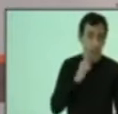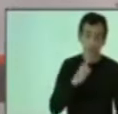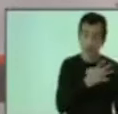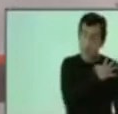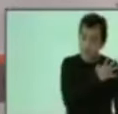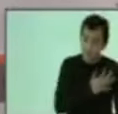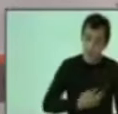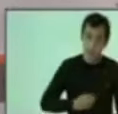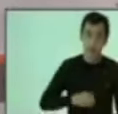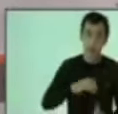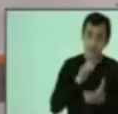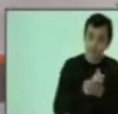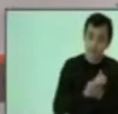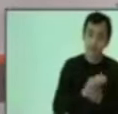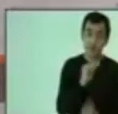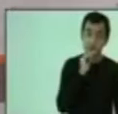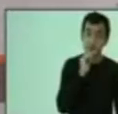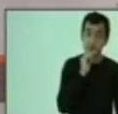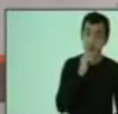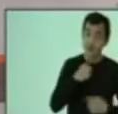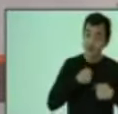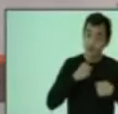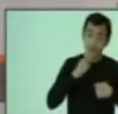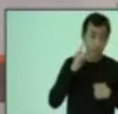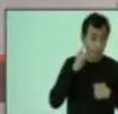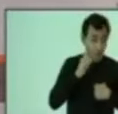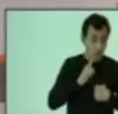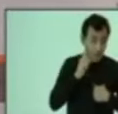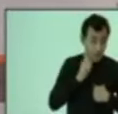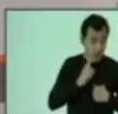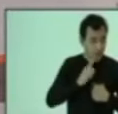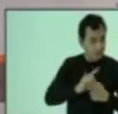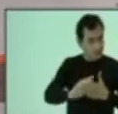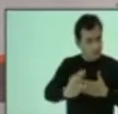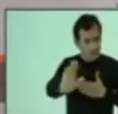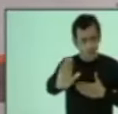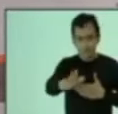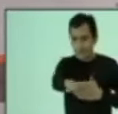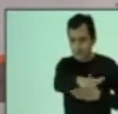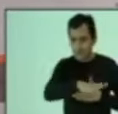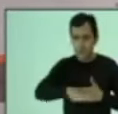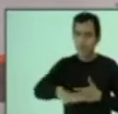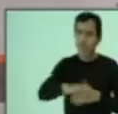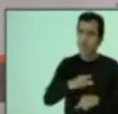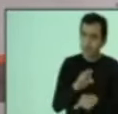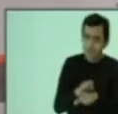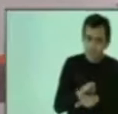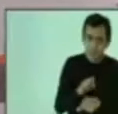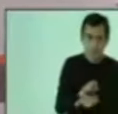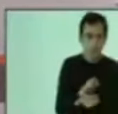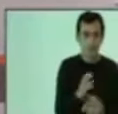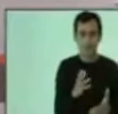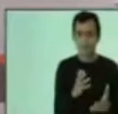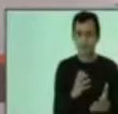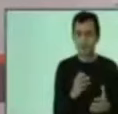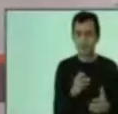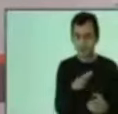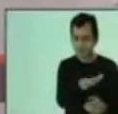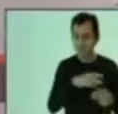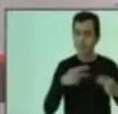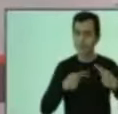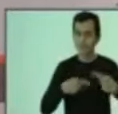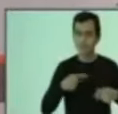esposa, madre, pero sobre todo mujer comprometida con el trabajo de beneficio colectivo y que brinda atención a la